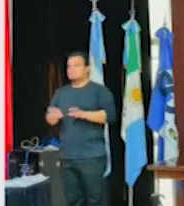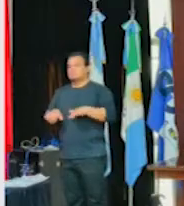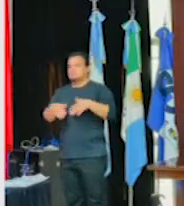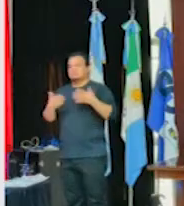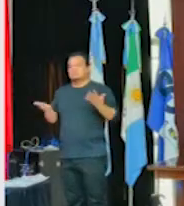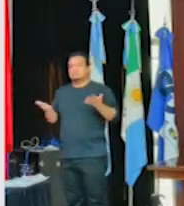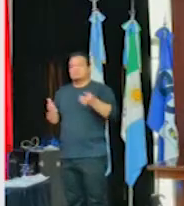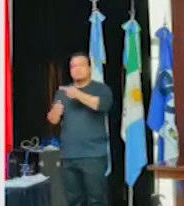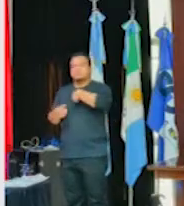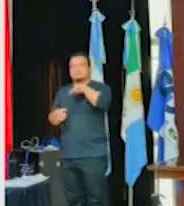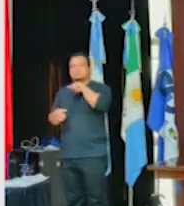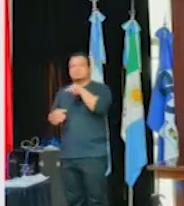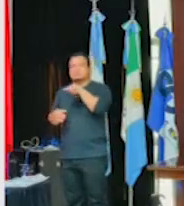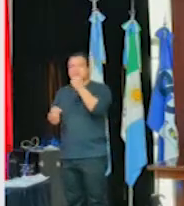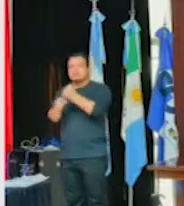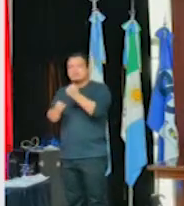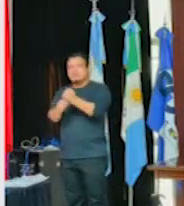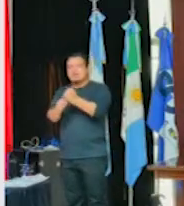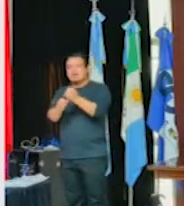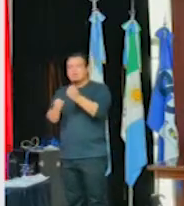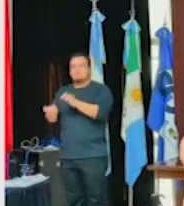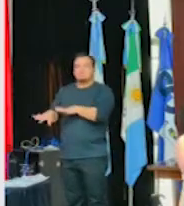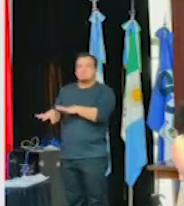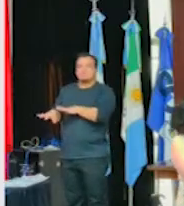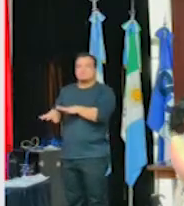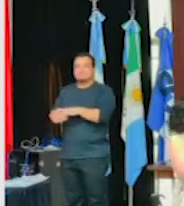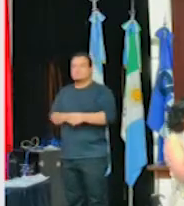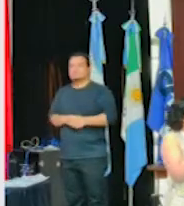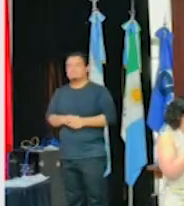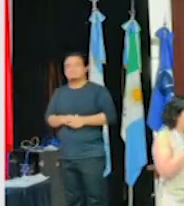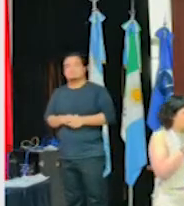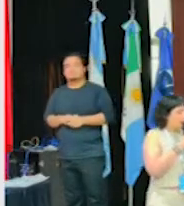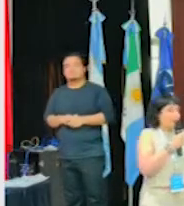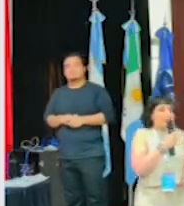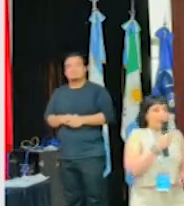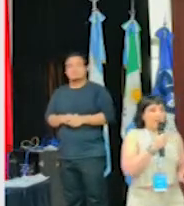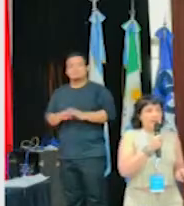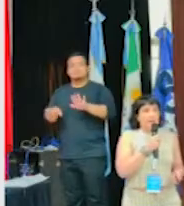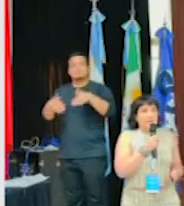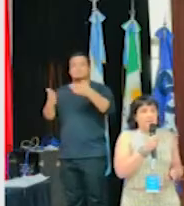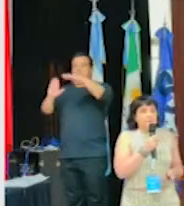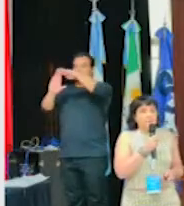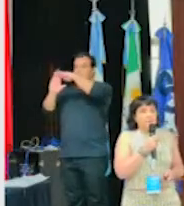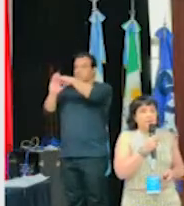trabajar? Entonces, ¿cómo podemos pretender toda esa lista de